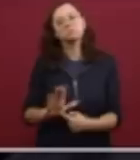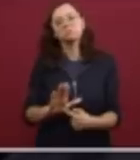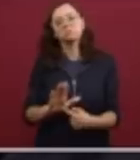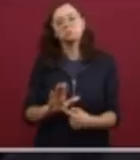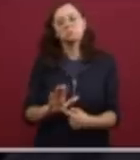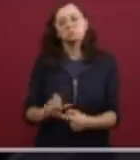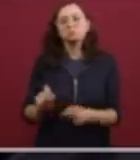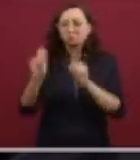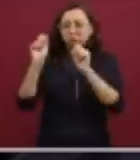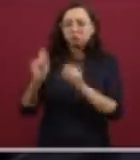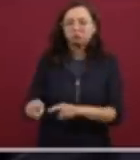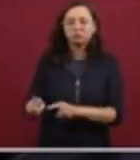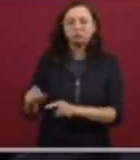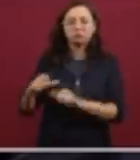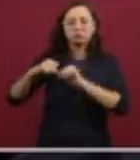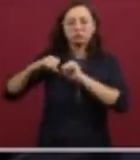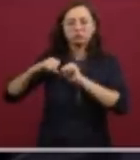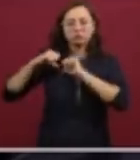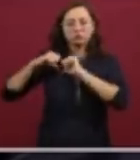mismos mandos,